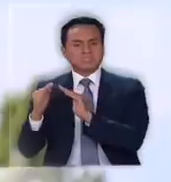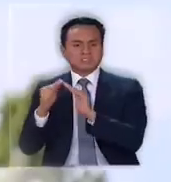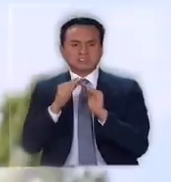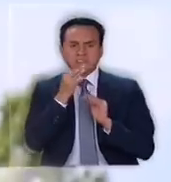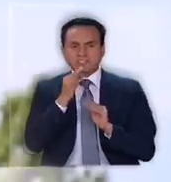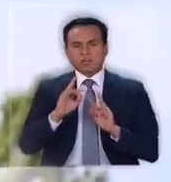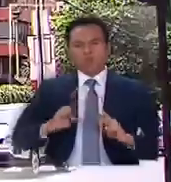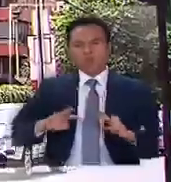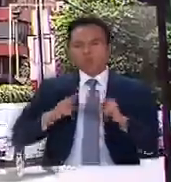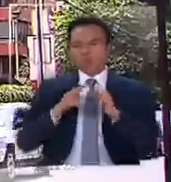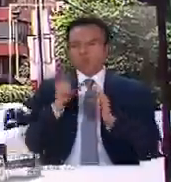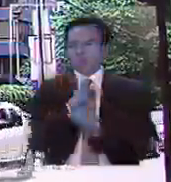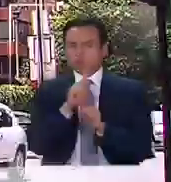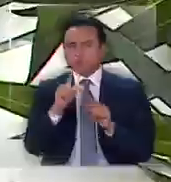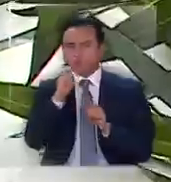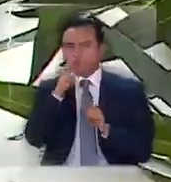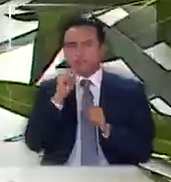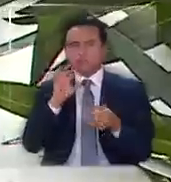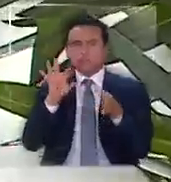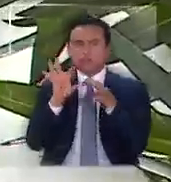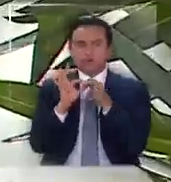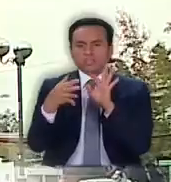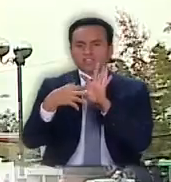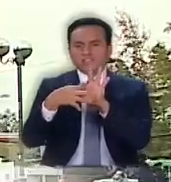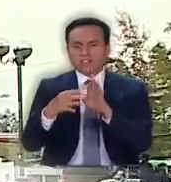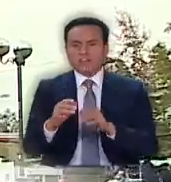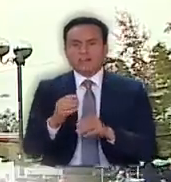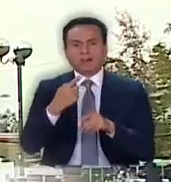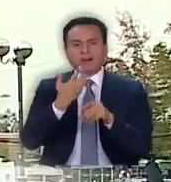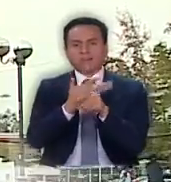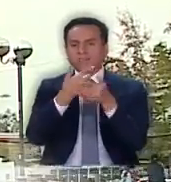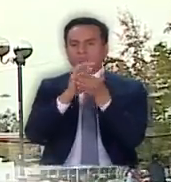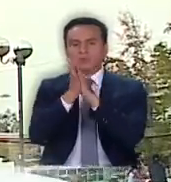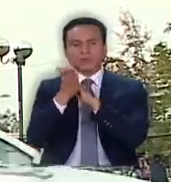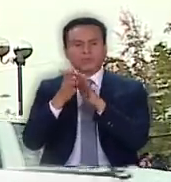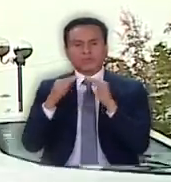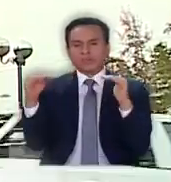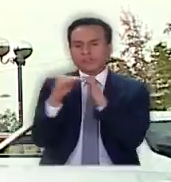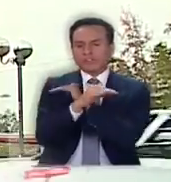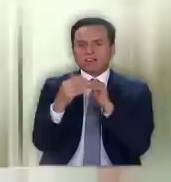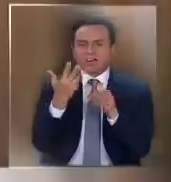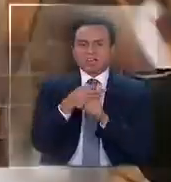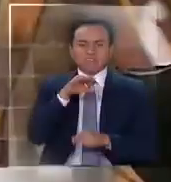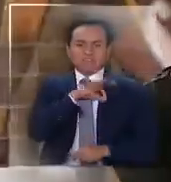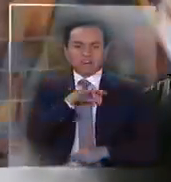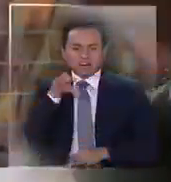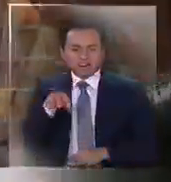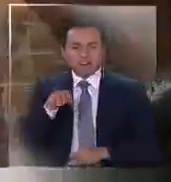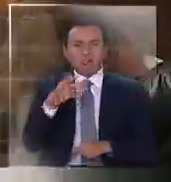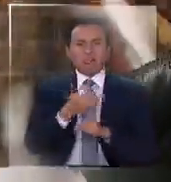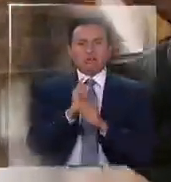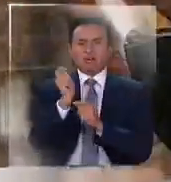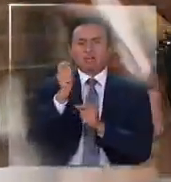es la construcción, sino que la conectividad. Es que hay de todo aquí en la Gran Avenida. Tenemos banco, tenemos para pagar todas las cuentas,